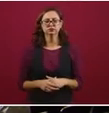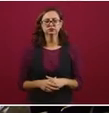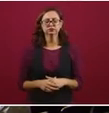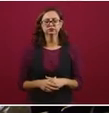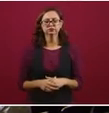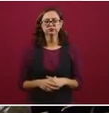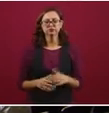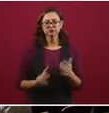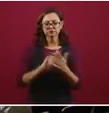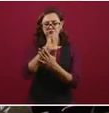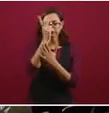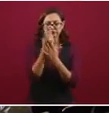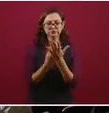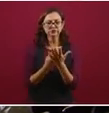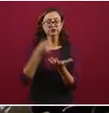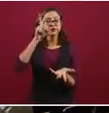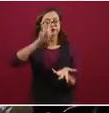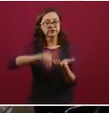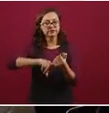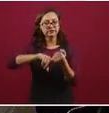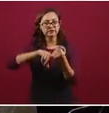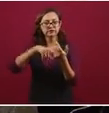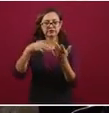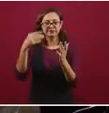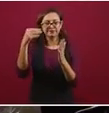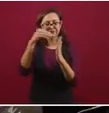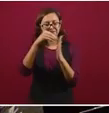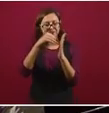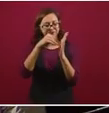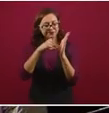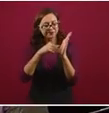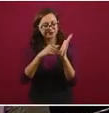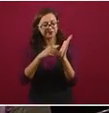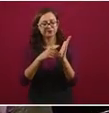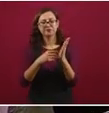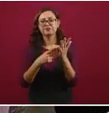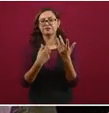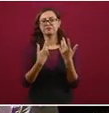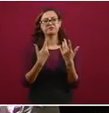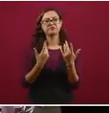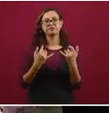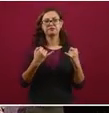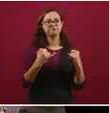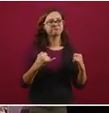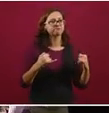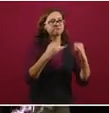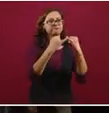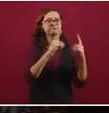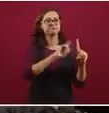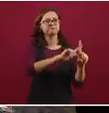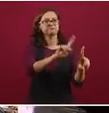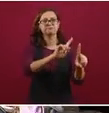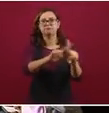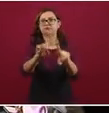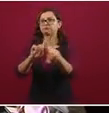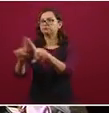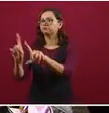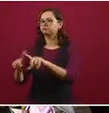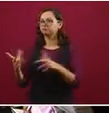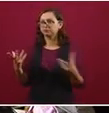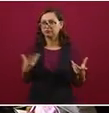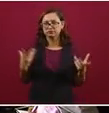programa han intervenido muy diversas instancias públicas y entonces voy a